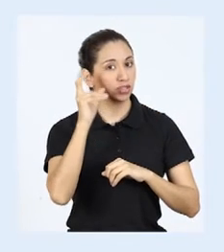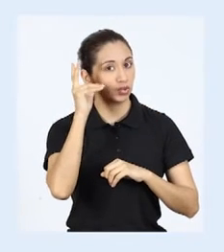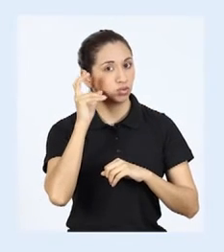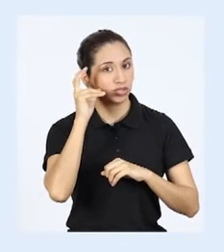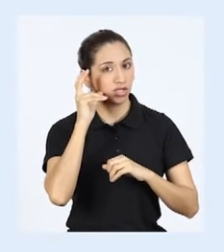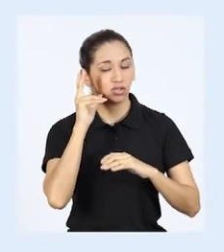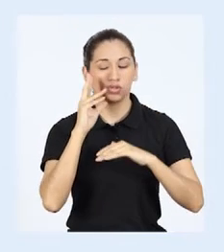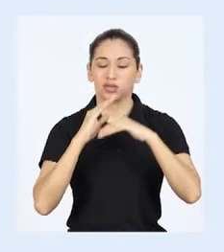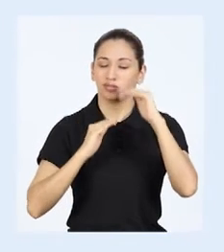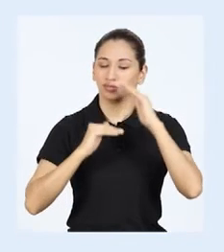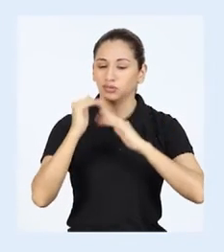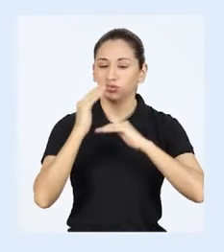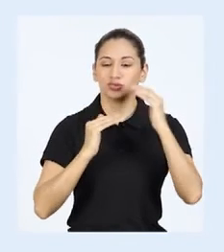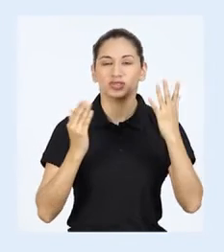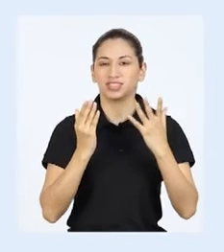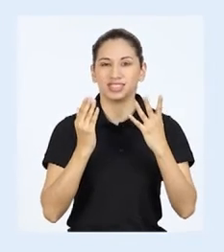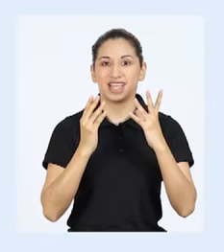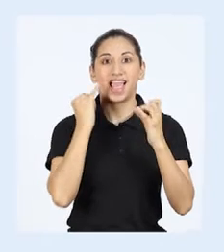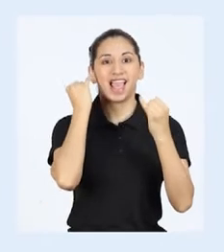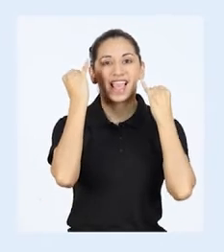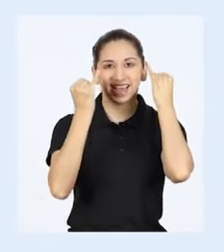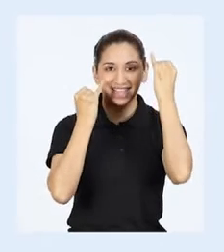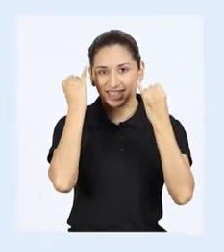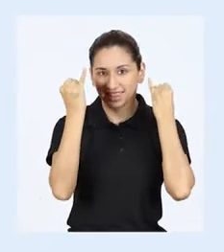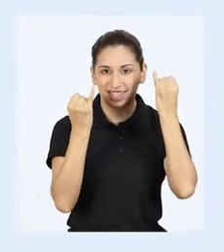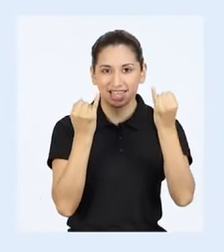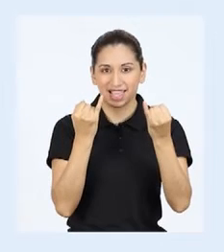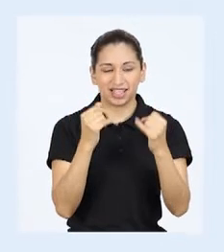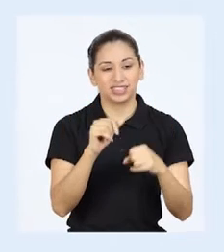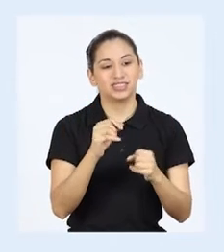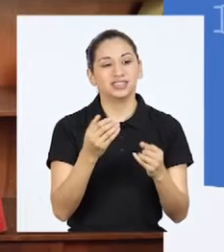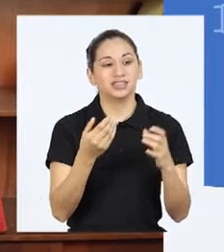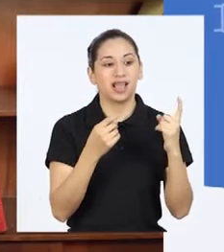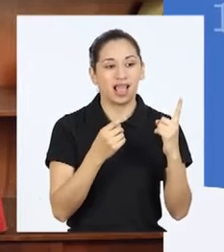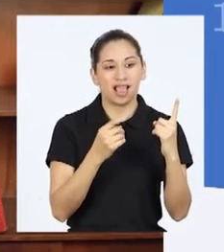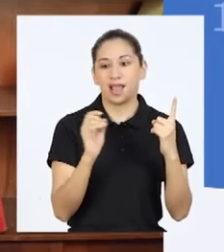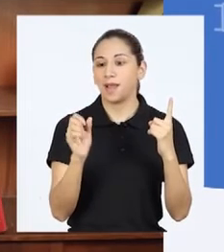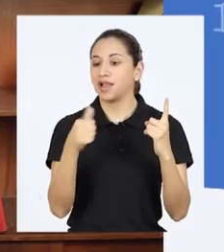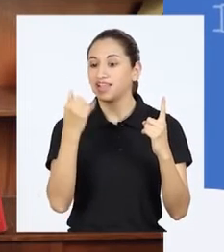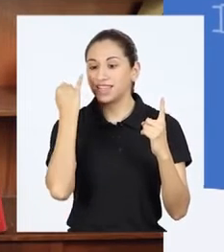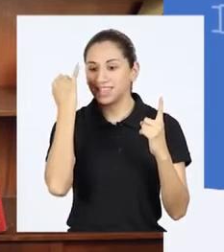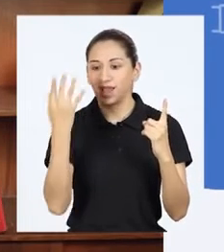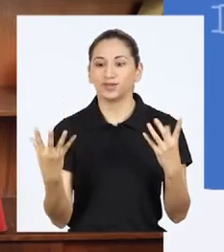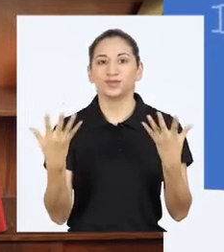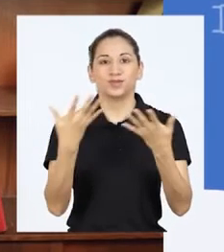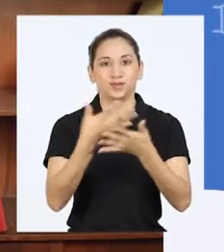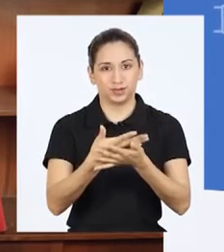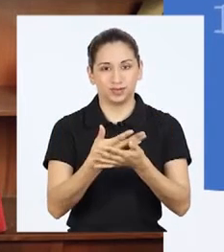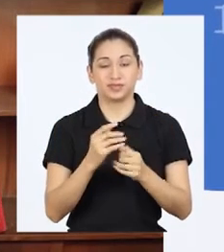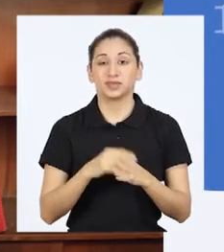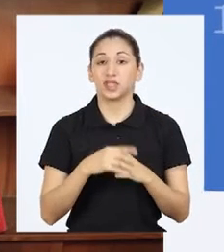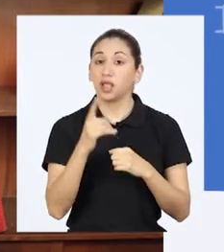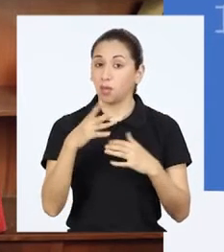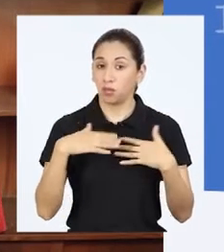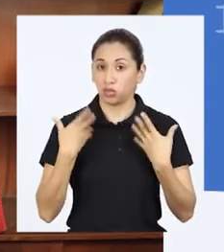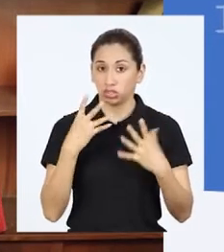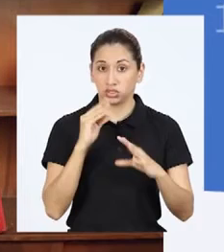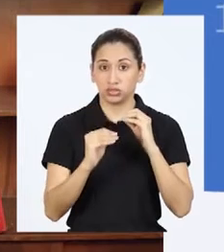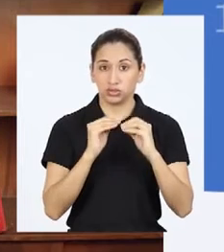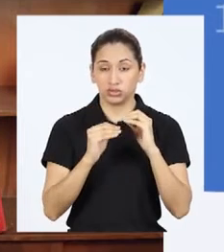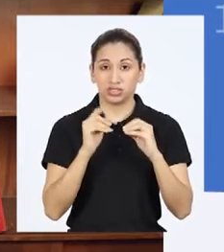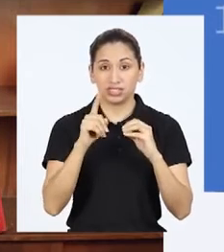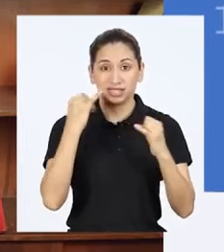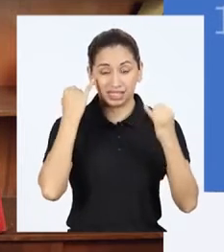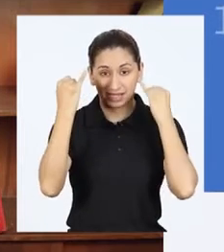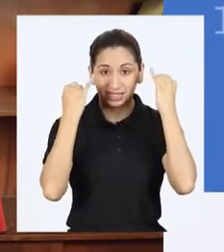y construyendo ideas sobre otras ideas. Para conseguir una buena lluvia de ideas, se